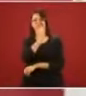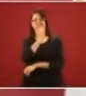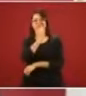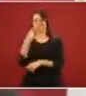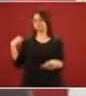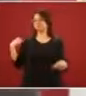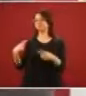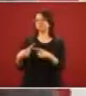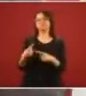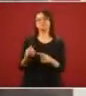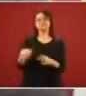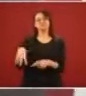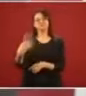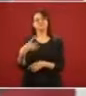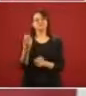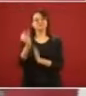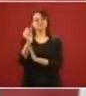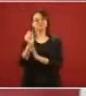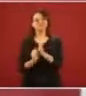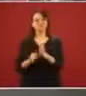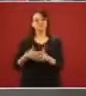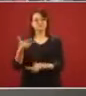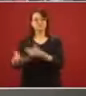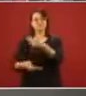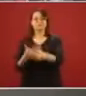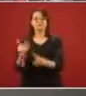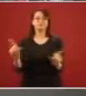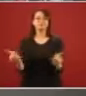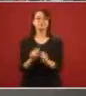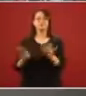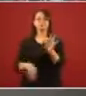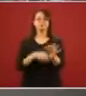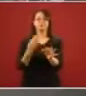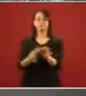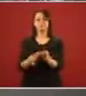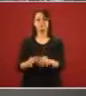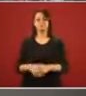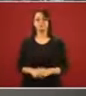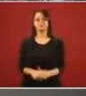avanzado considerablemente. Bueno, ahí quedó.